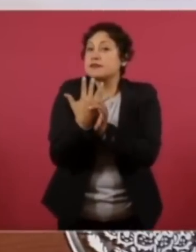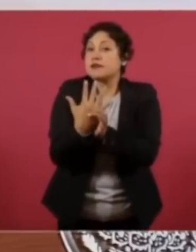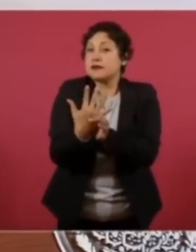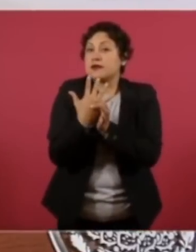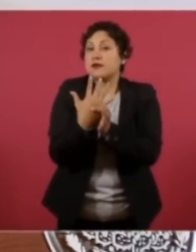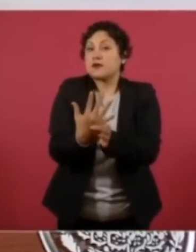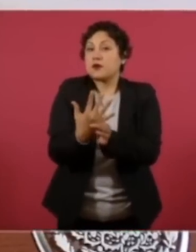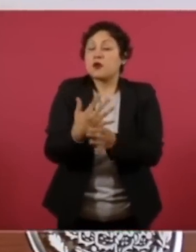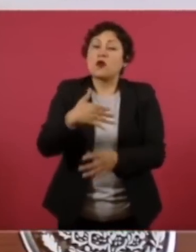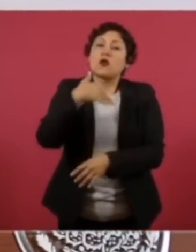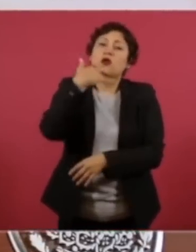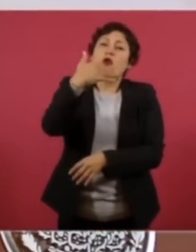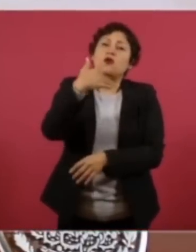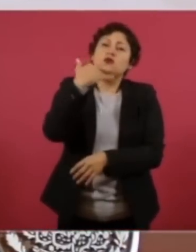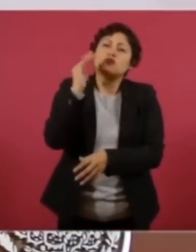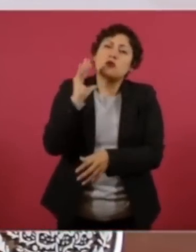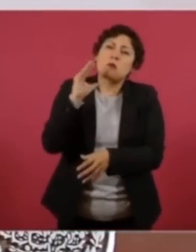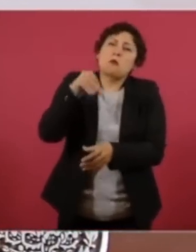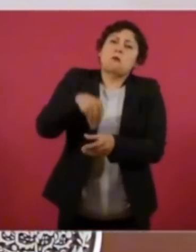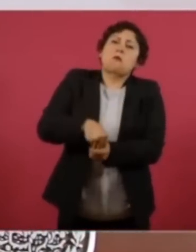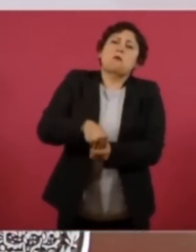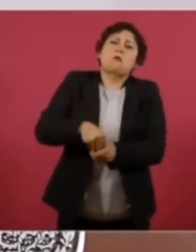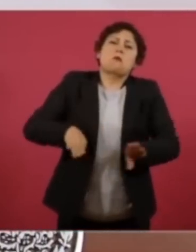del pueblo de México.